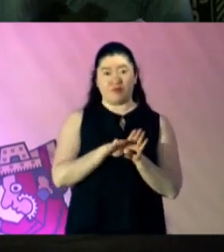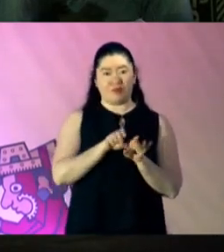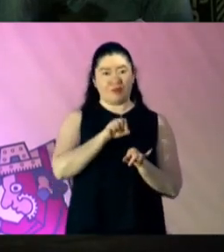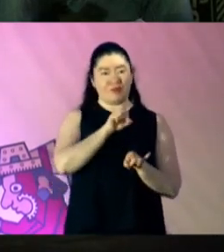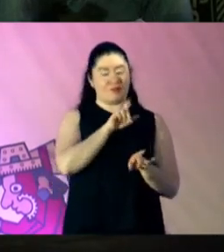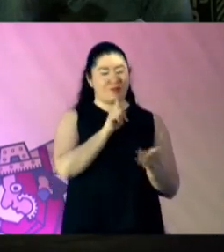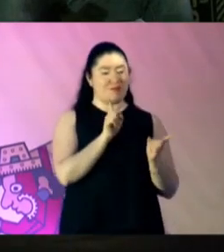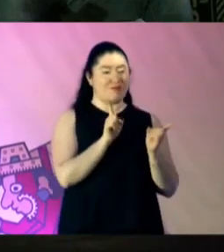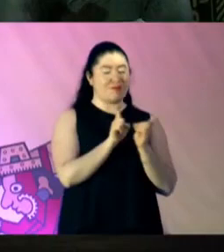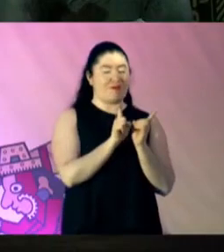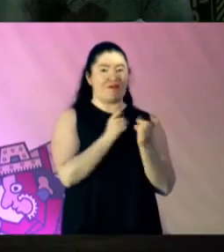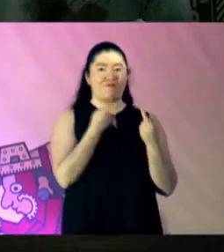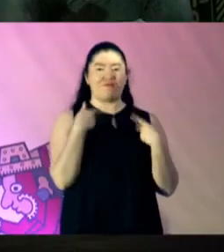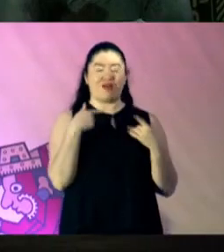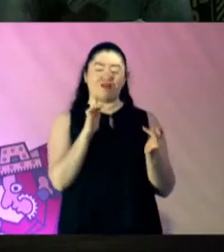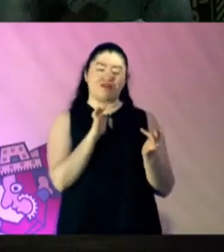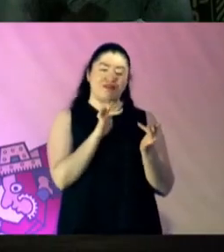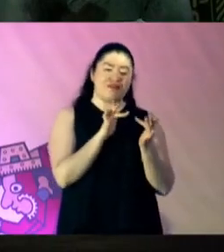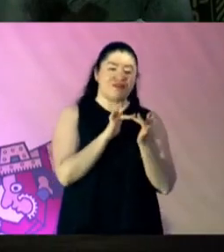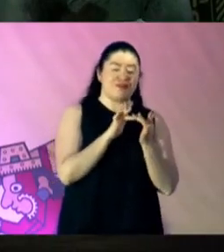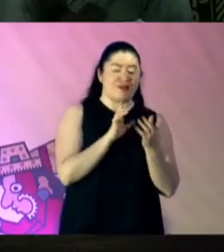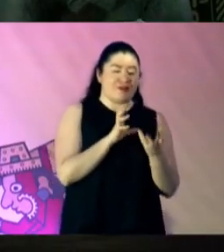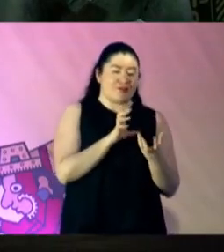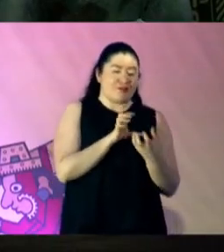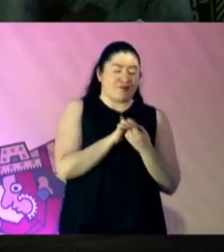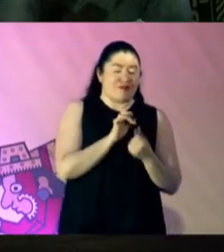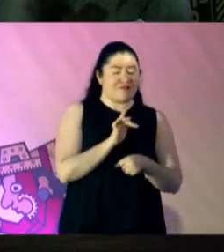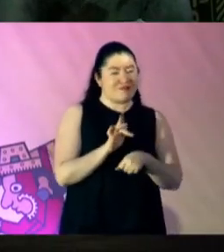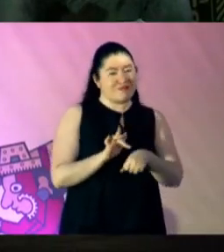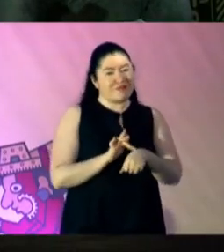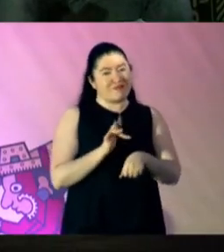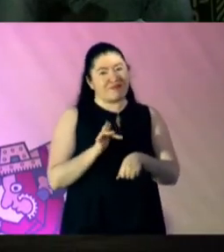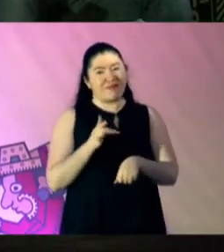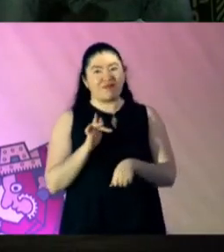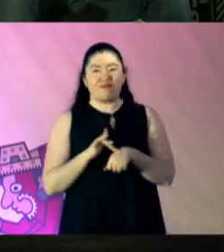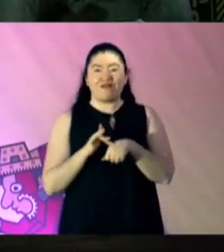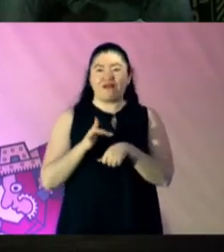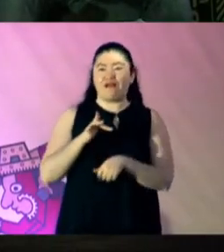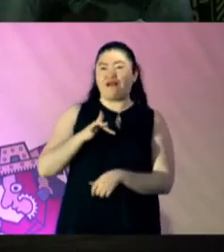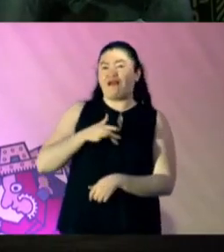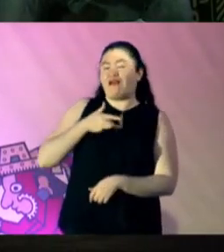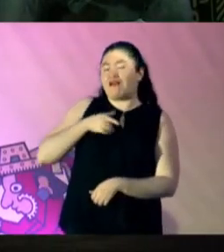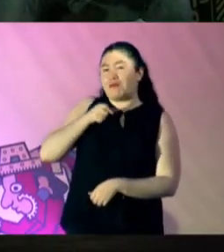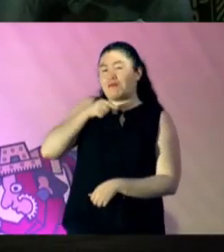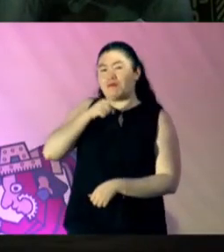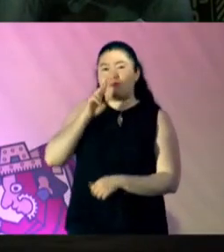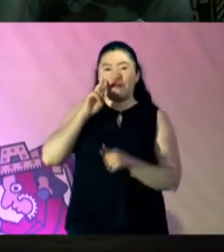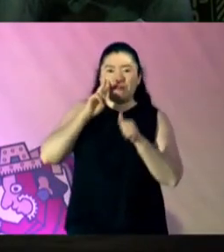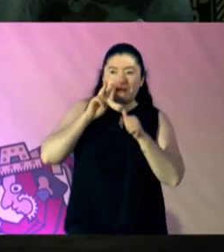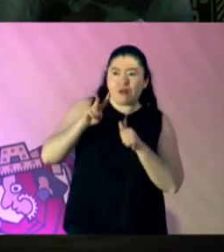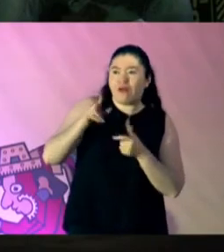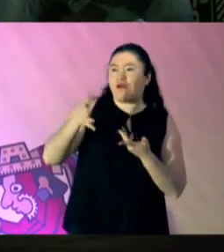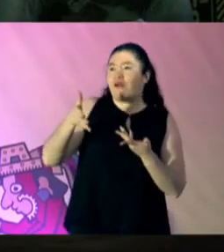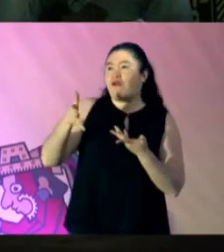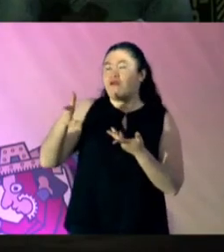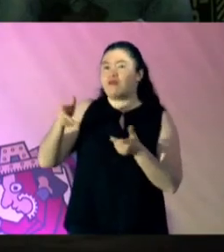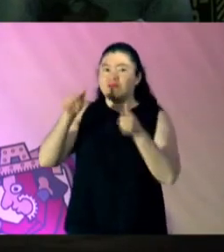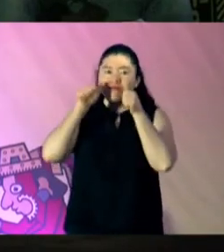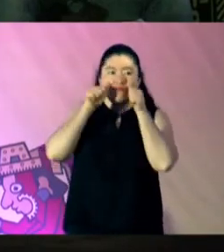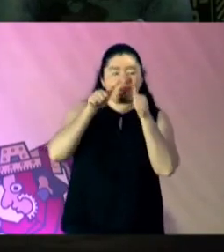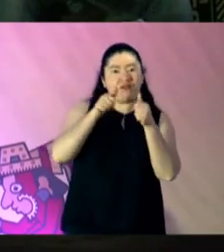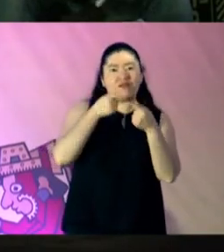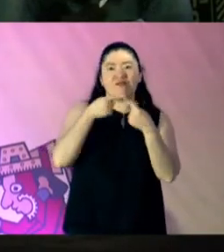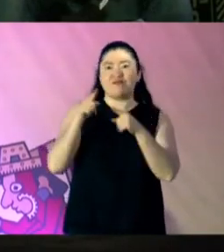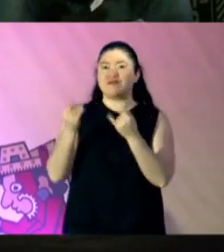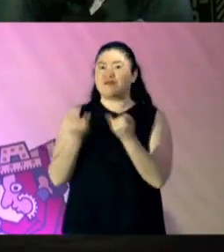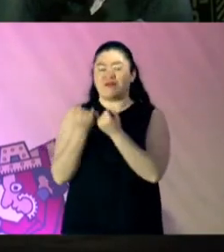contacto personal el poder estar de cerca el poder sentirlos del poder escucharlos el poder verlos el poder tocarlos desde